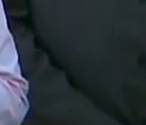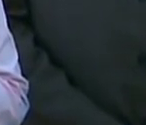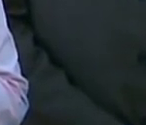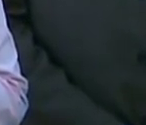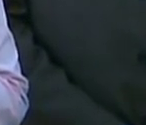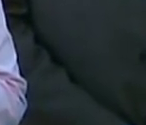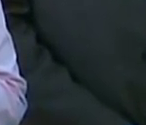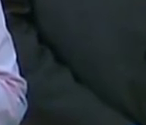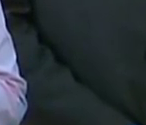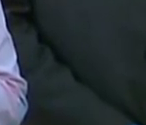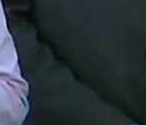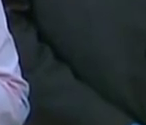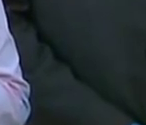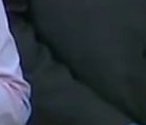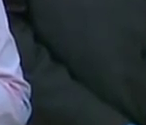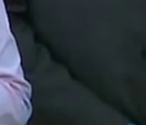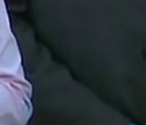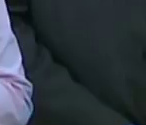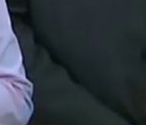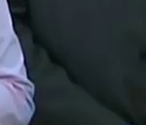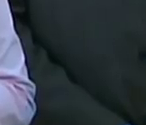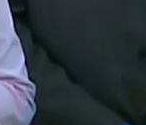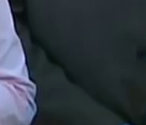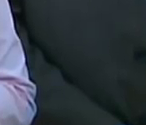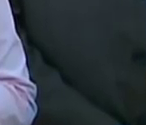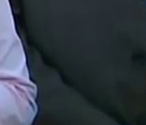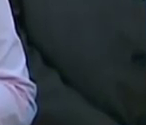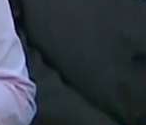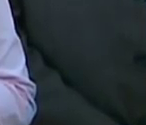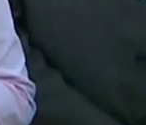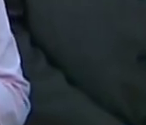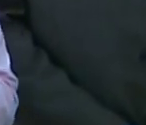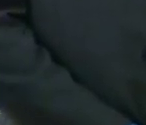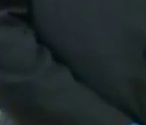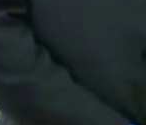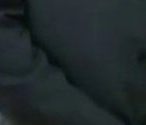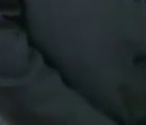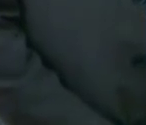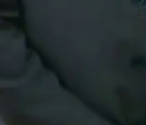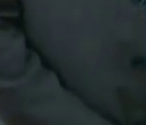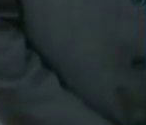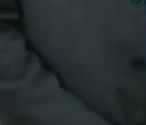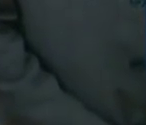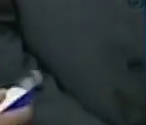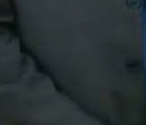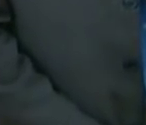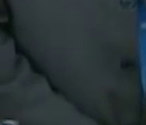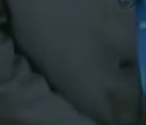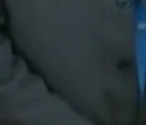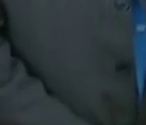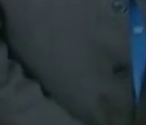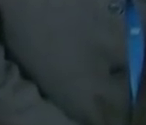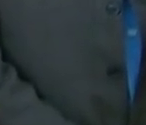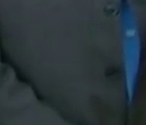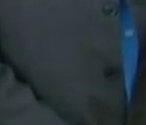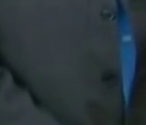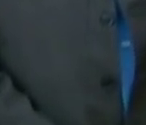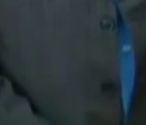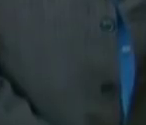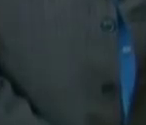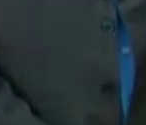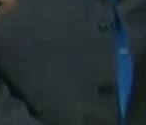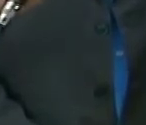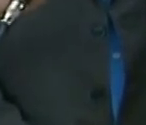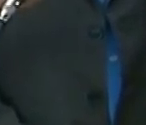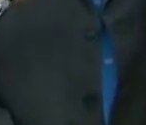la Comisión de Economía Productiva y Diversificada del Poder Plenipotenciario, Eduardo Piñate. Constituyente, coméntenos un poco sobre este acuerdo que el día de